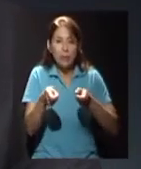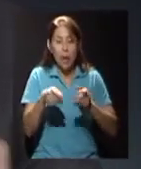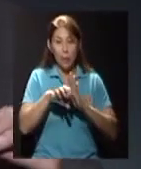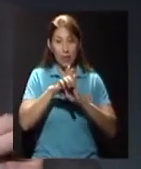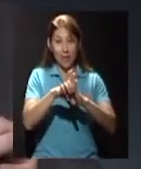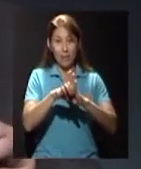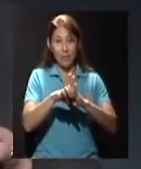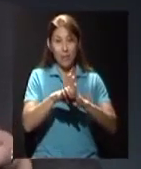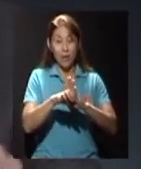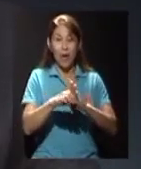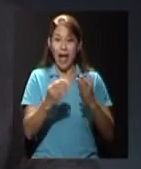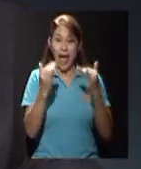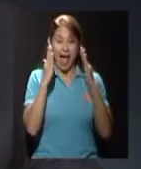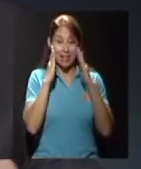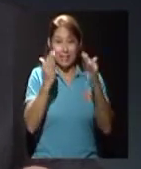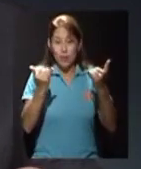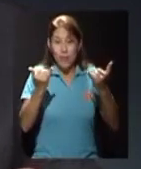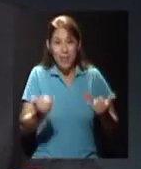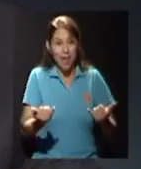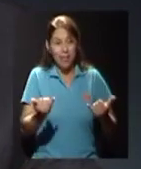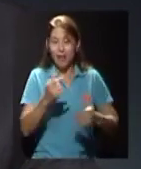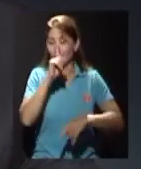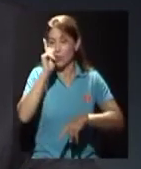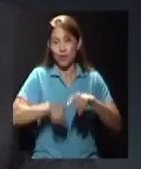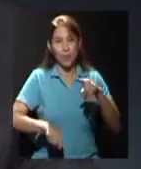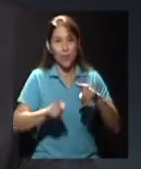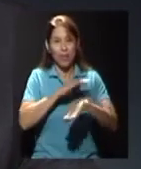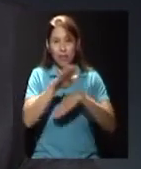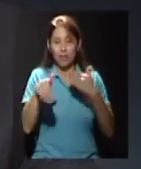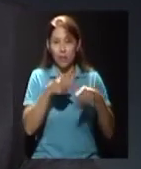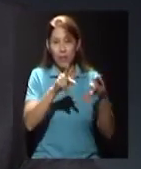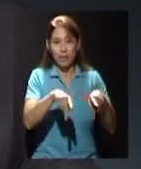puede ofrecer a todo el mundo a toda una población